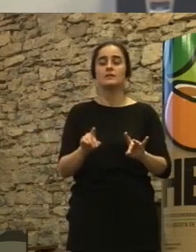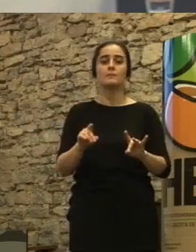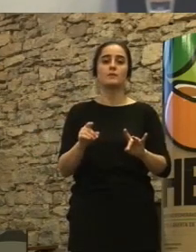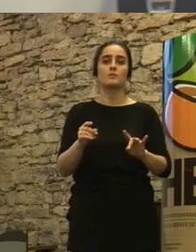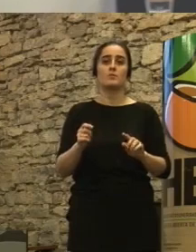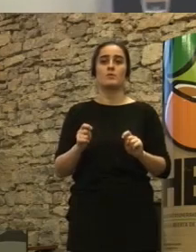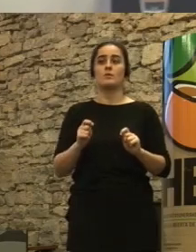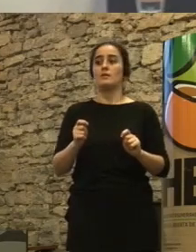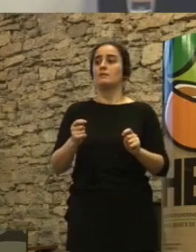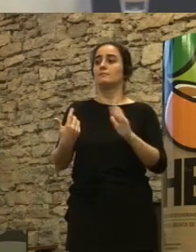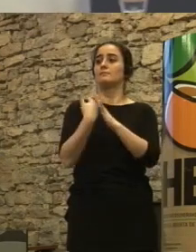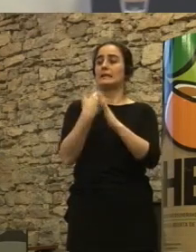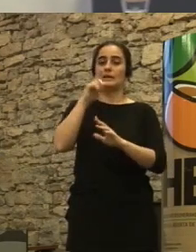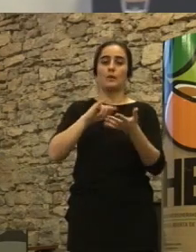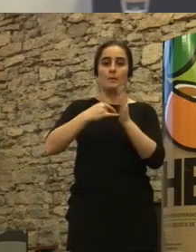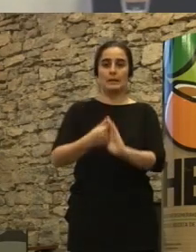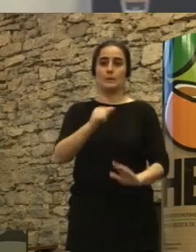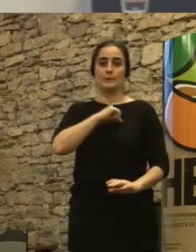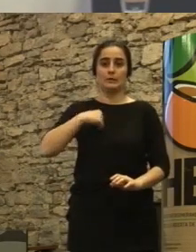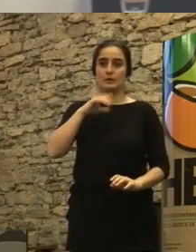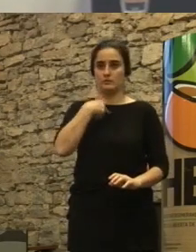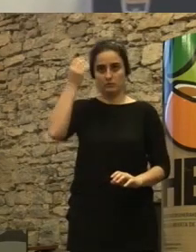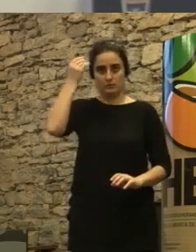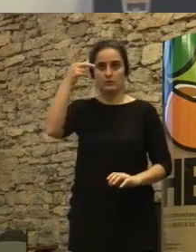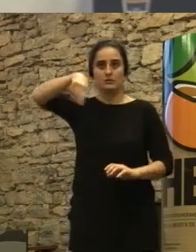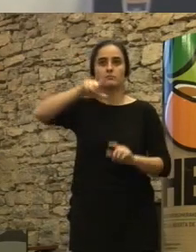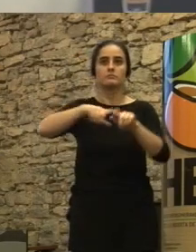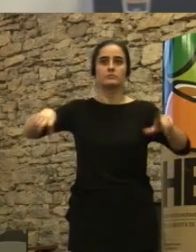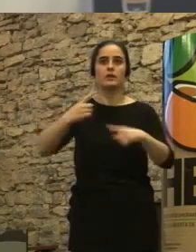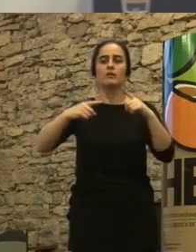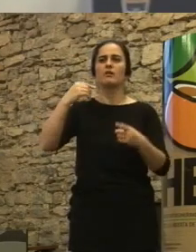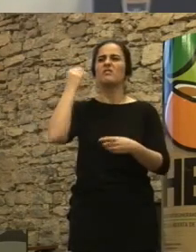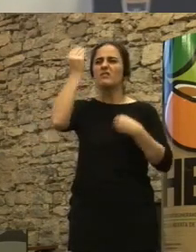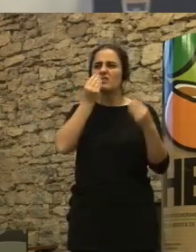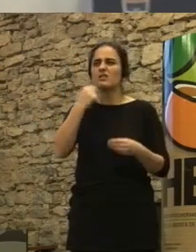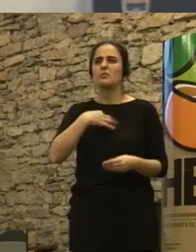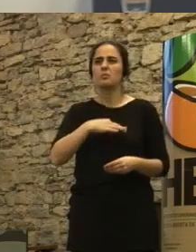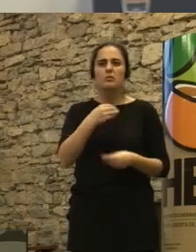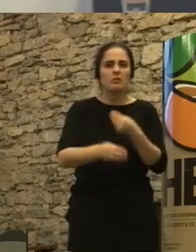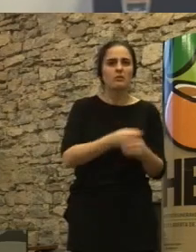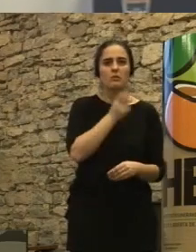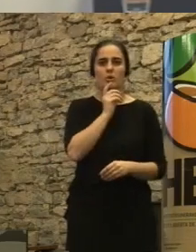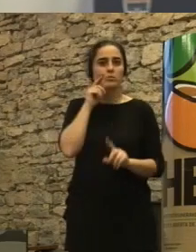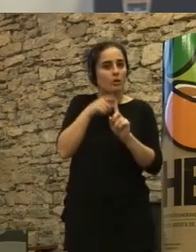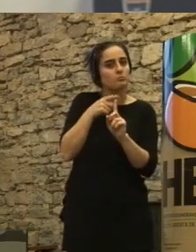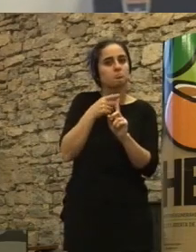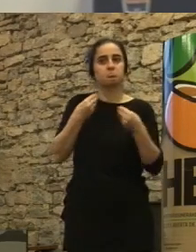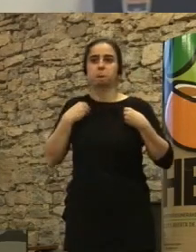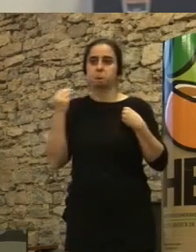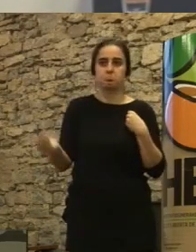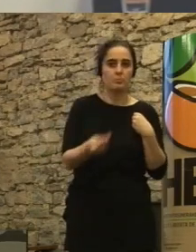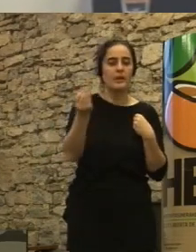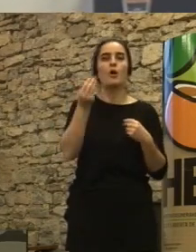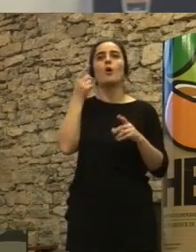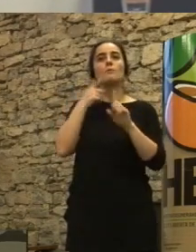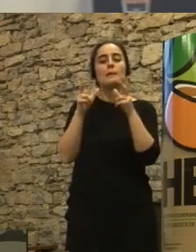proyecto personal. Yo estoy convencida de que en esta sala más de uno y más de una se ha preguntado ¿y yo cómo puedo hacer para mejorar la vida, para involucrarme